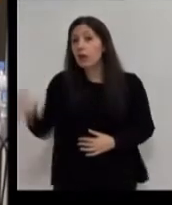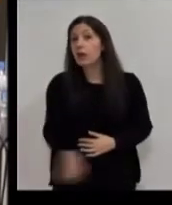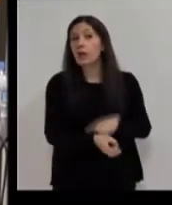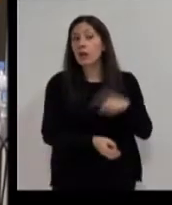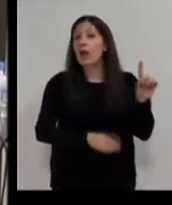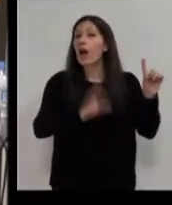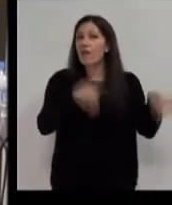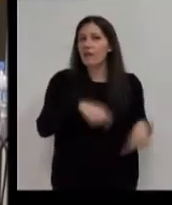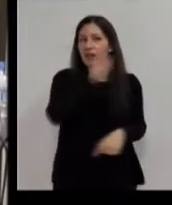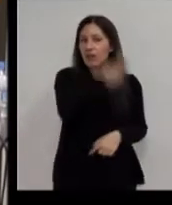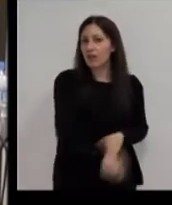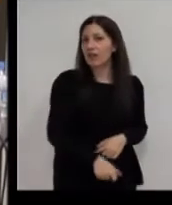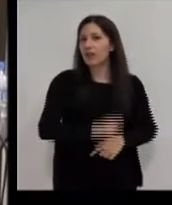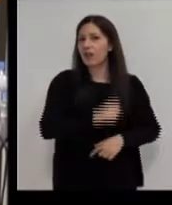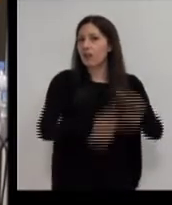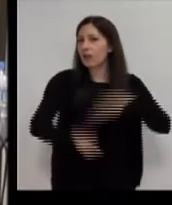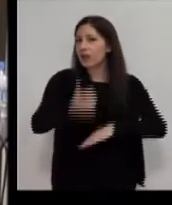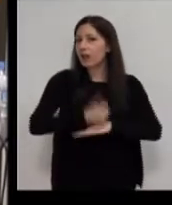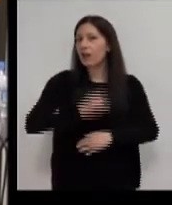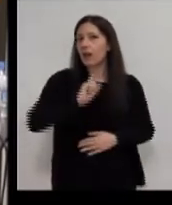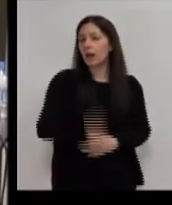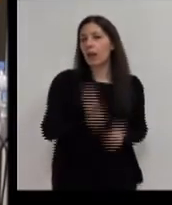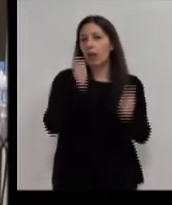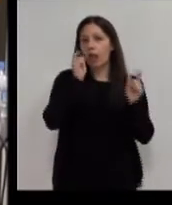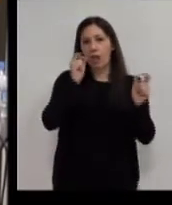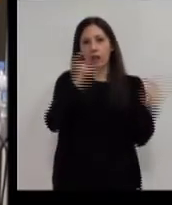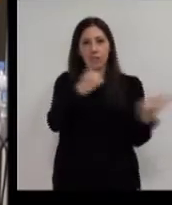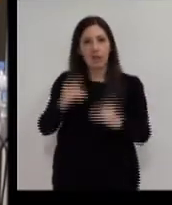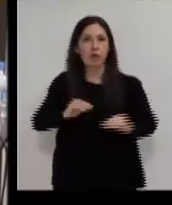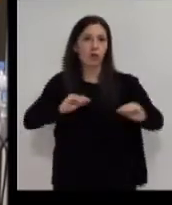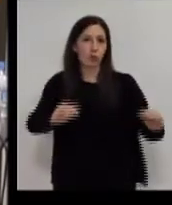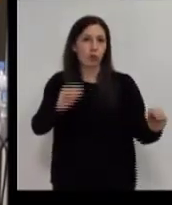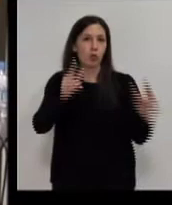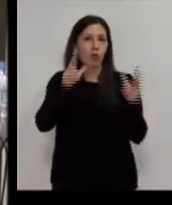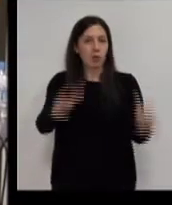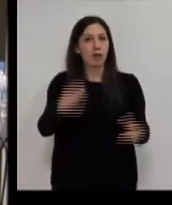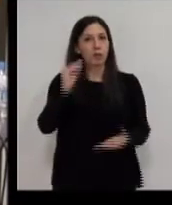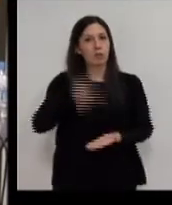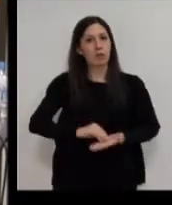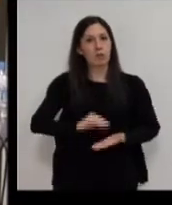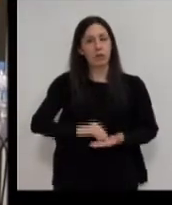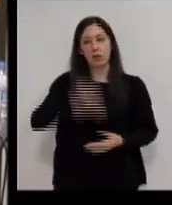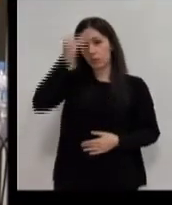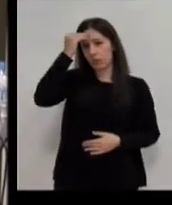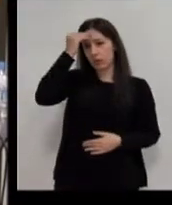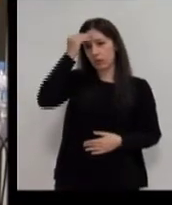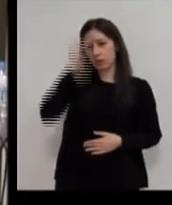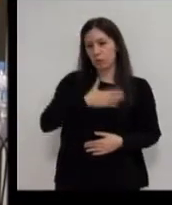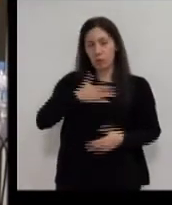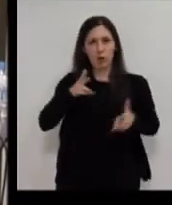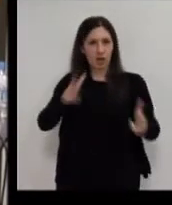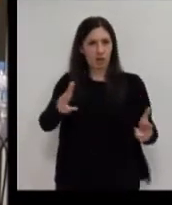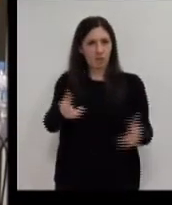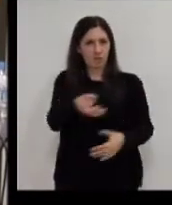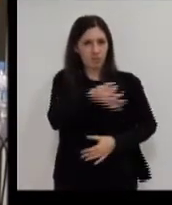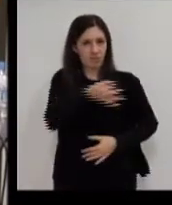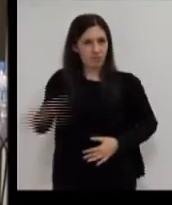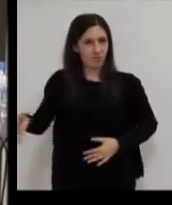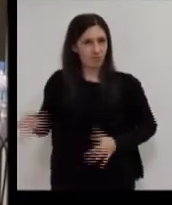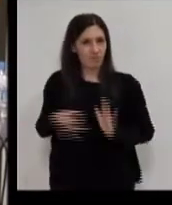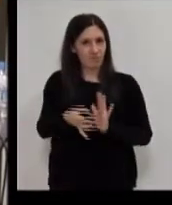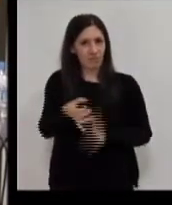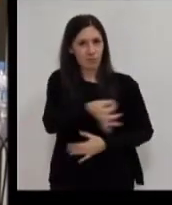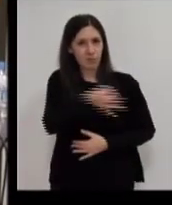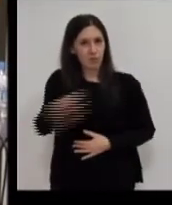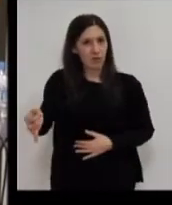de la cama, etcétera, el director es cuando es consciente de las necesidades que plantea su hotel, y muchas veces se les cae el mito de que tienen un